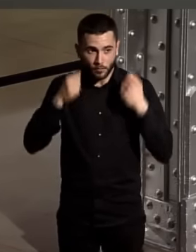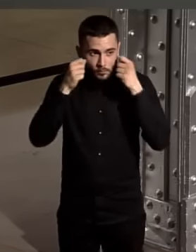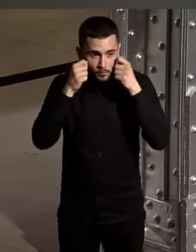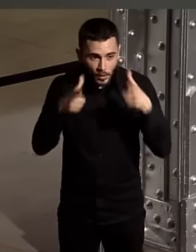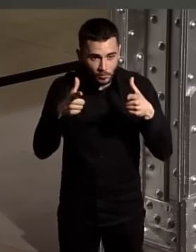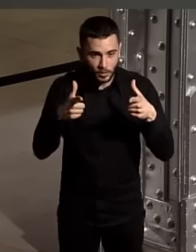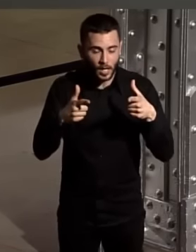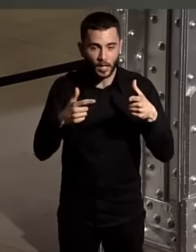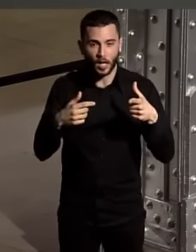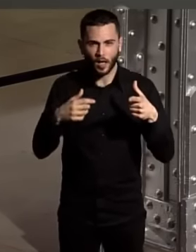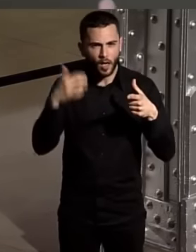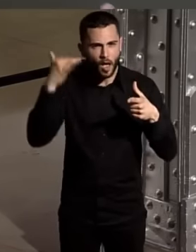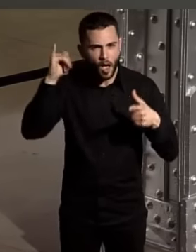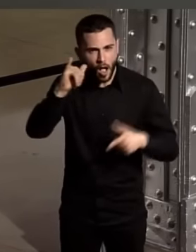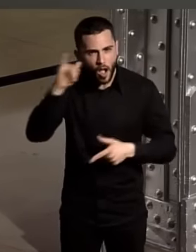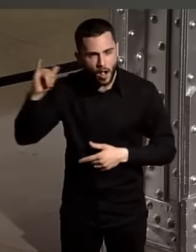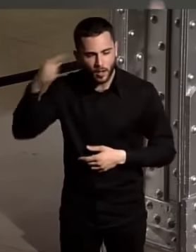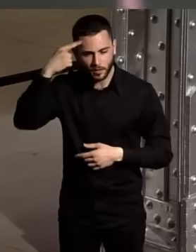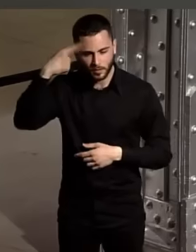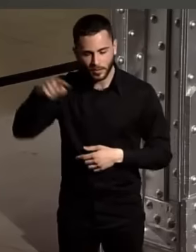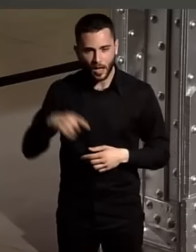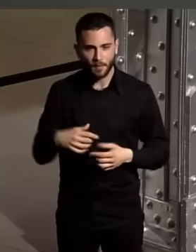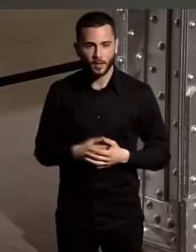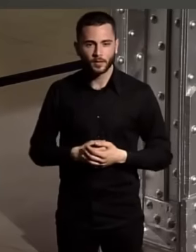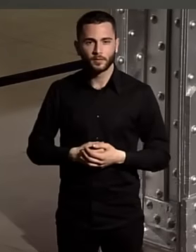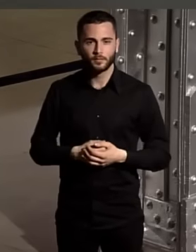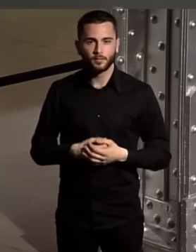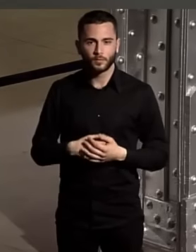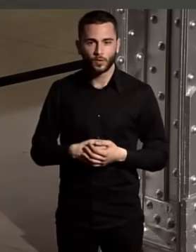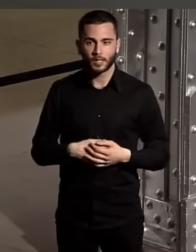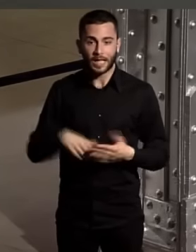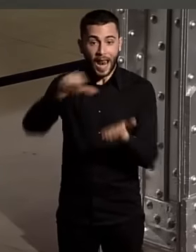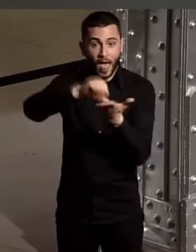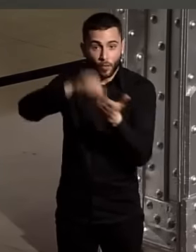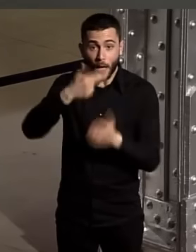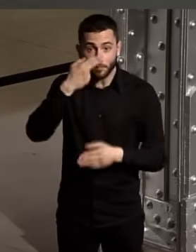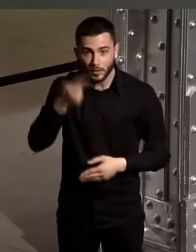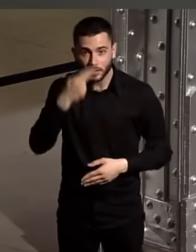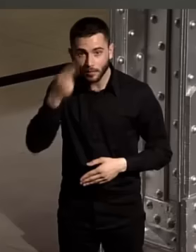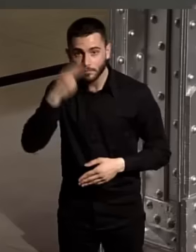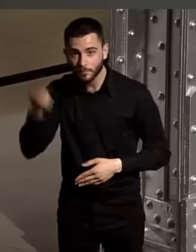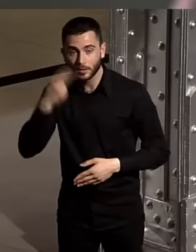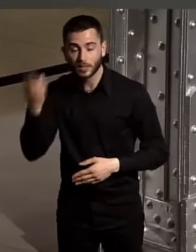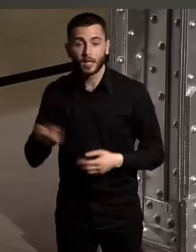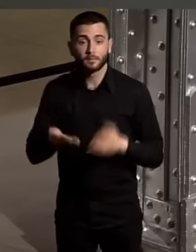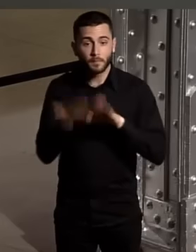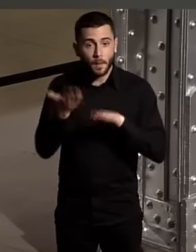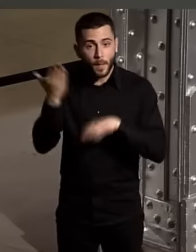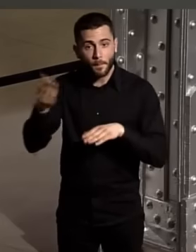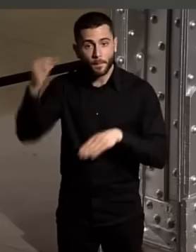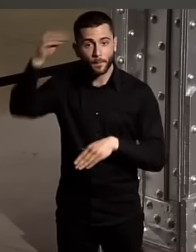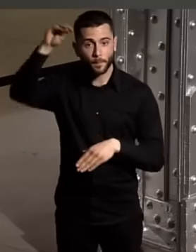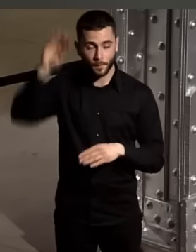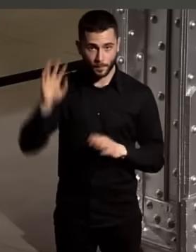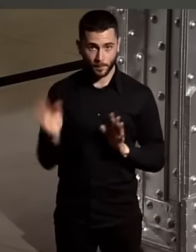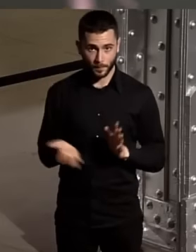ese conocimiento incluso que genera más visitas a la ciudad genera más riqueza no solo la industria claro No